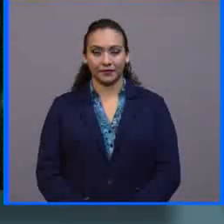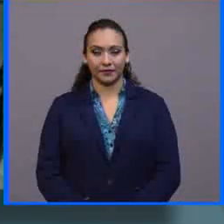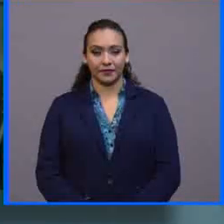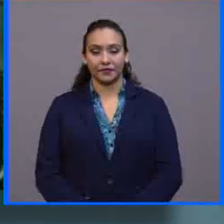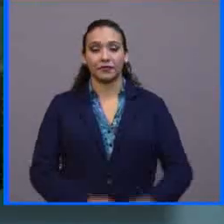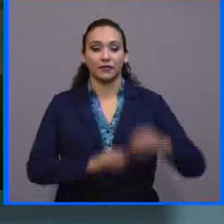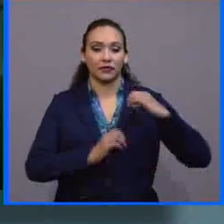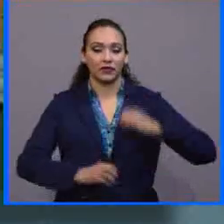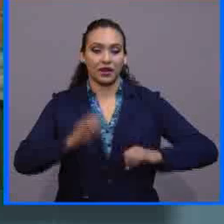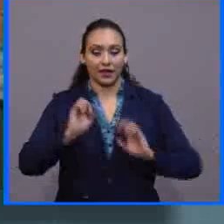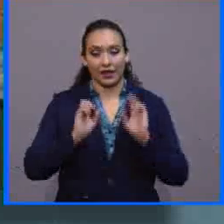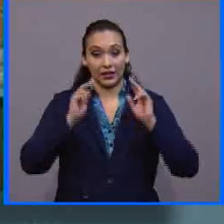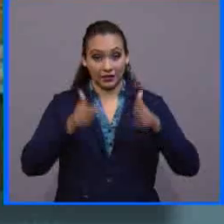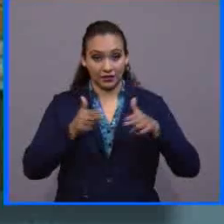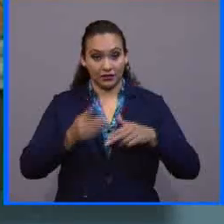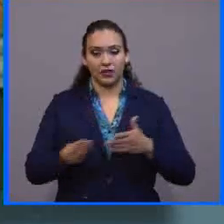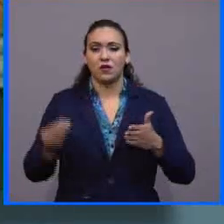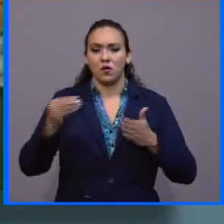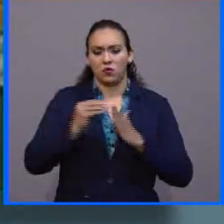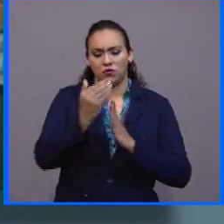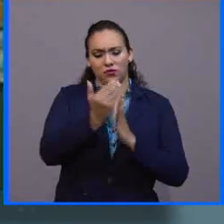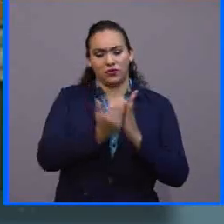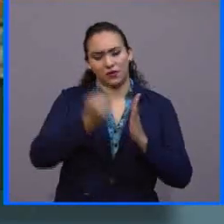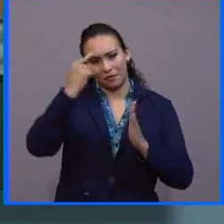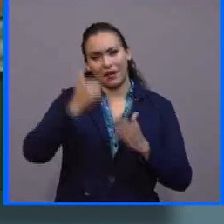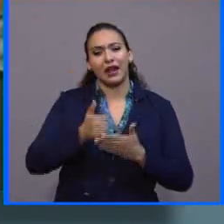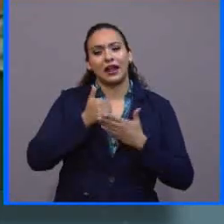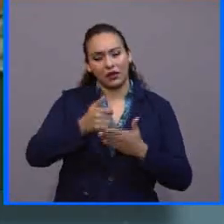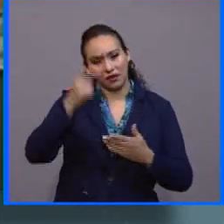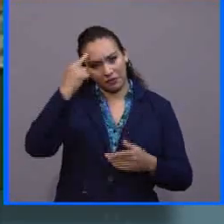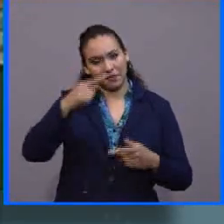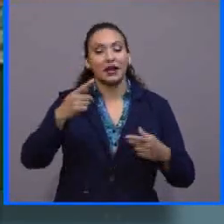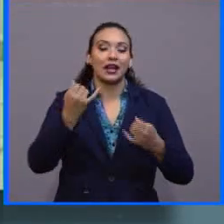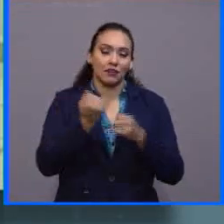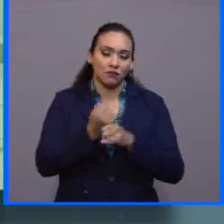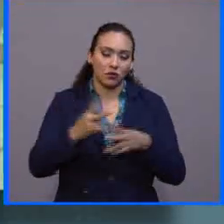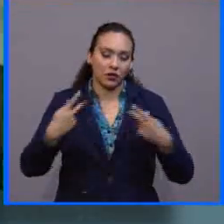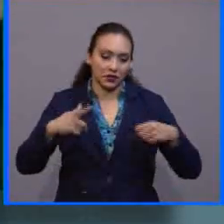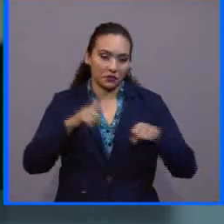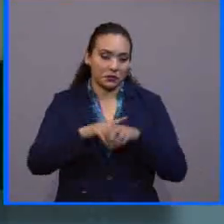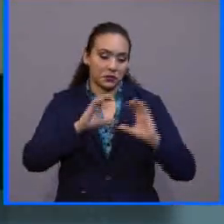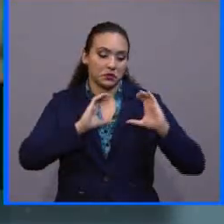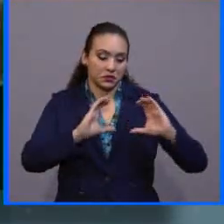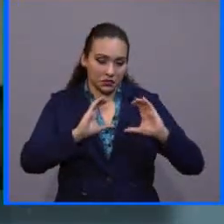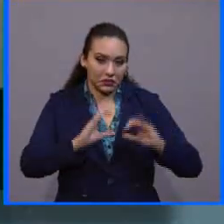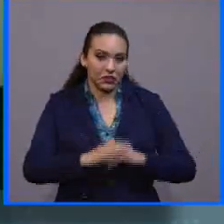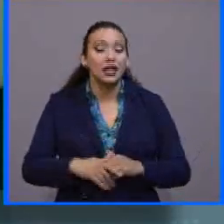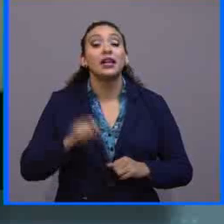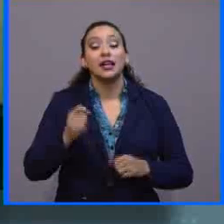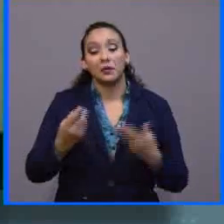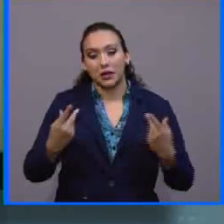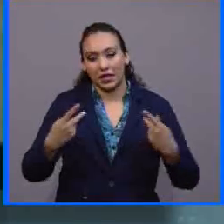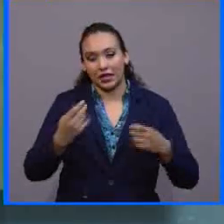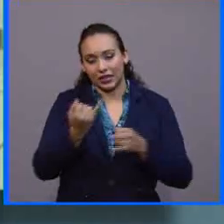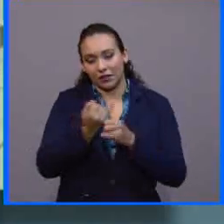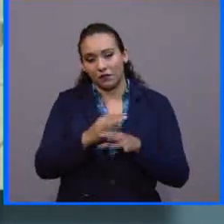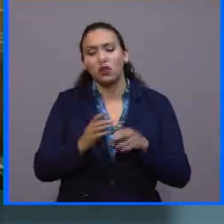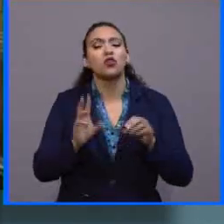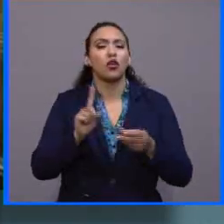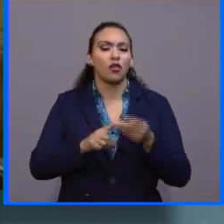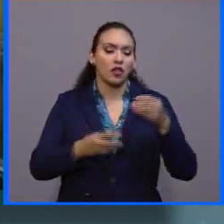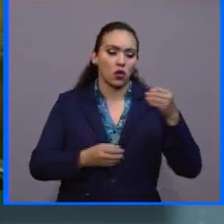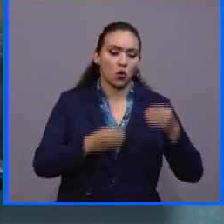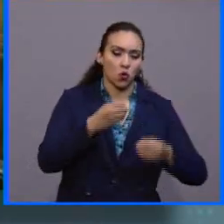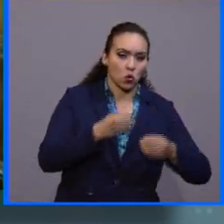El Poder Judicial de Chiapas estableció mecanismos para garantizar la protección de datos personales e información confidencial en juzgados de control